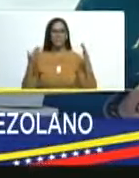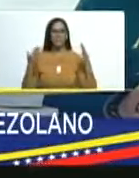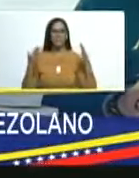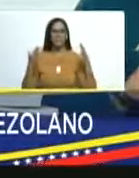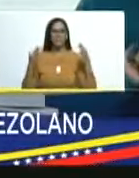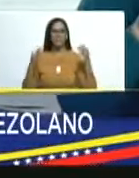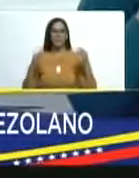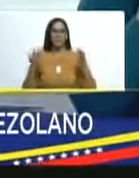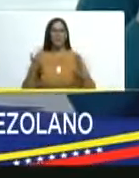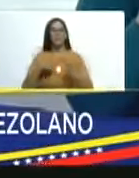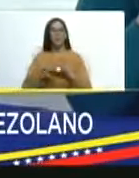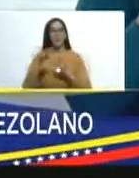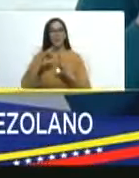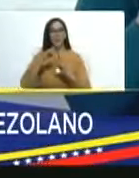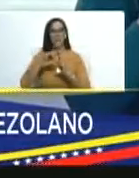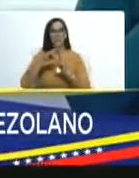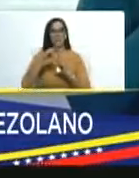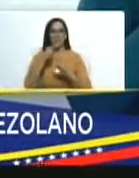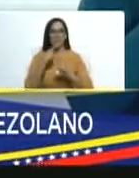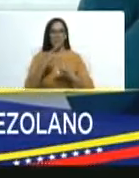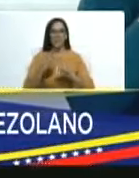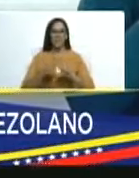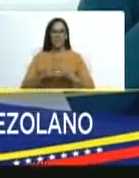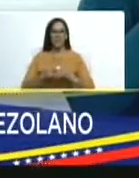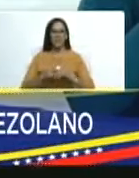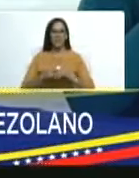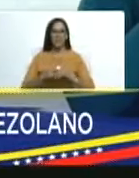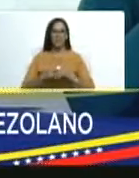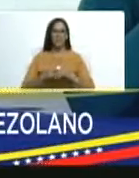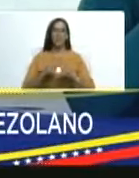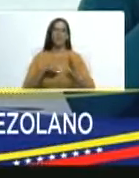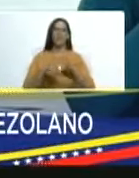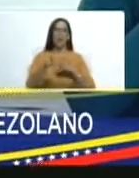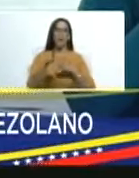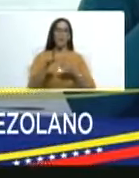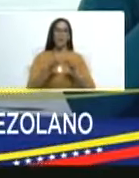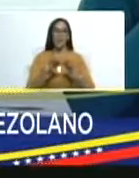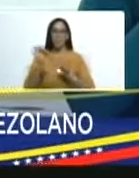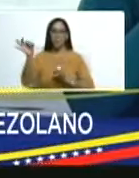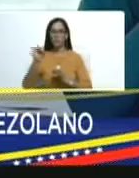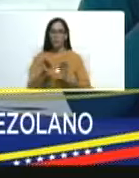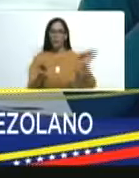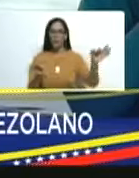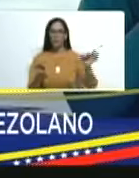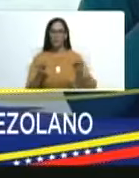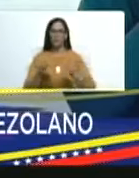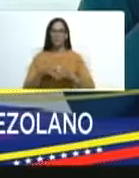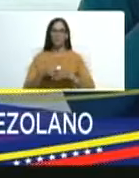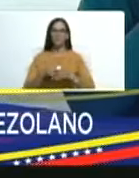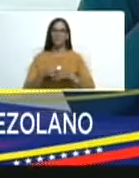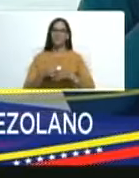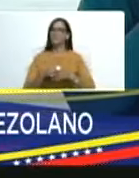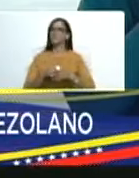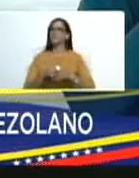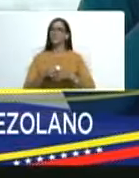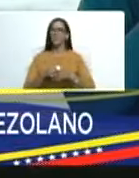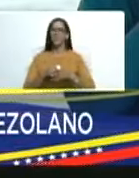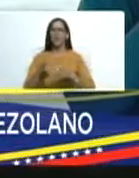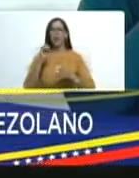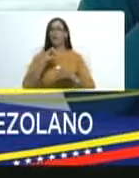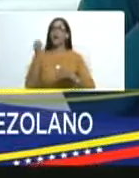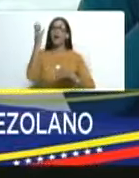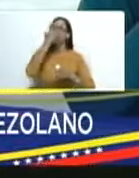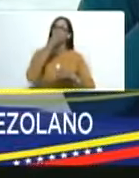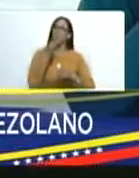Bueno, pero nos vamos para el Táchira, dije. Nos vamos de punta a punta. Del extremo oriental,